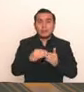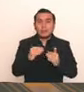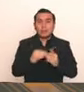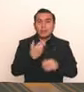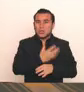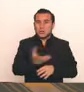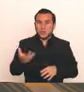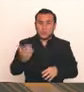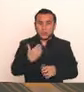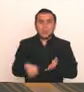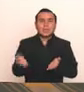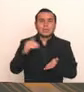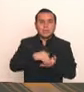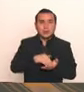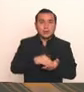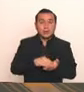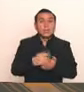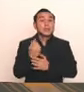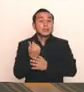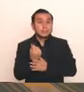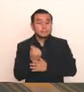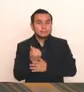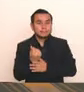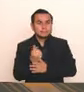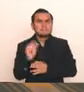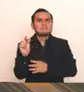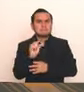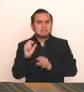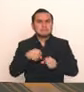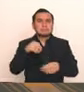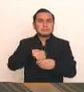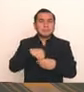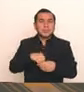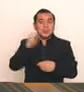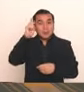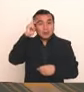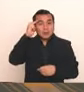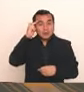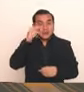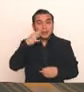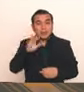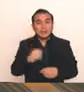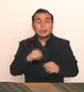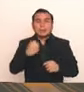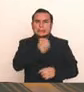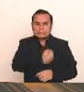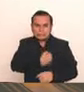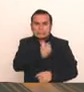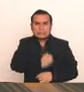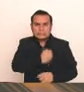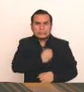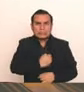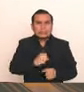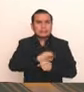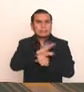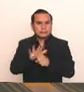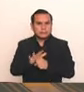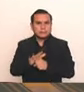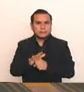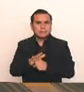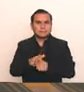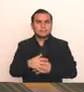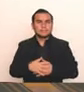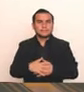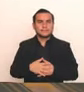consolidación de la reestructuración y refinanciamiento de deudas en condiciones favorables para quienes se vean afectados por la pandemia el color 19